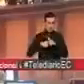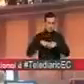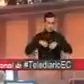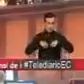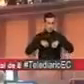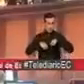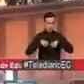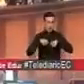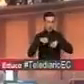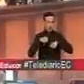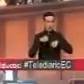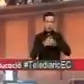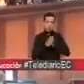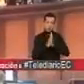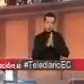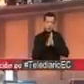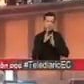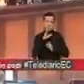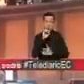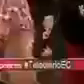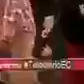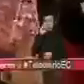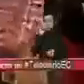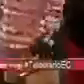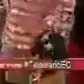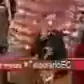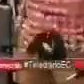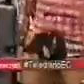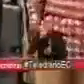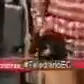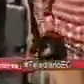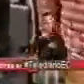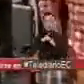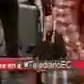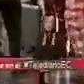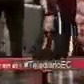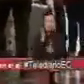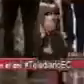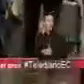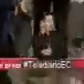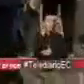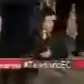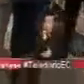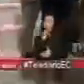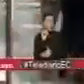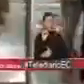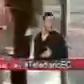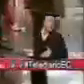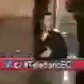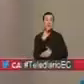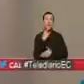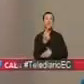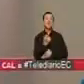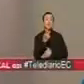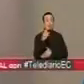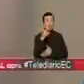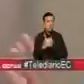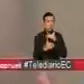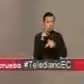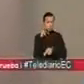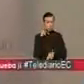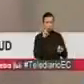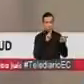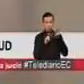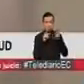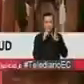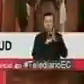lunes el CAL con 6 votos a favor decidió calificarlo. La legisladora independiente argumenta las razones por las cuales se plantea este proceso de fiscalización en contra